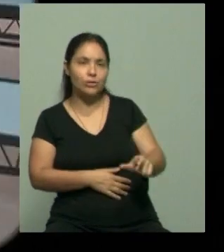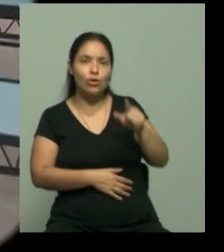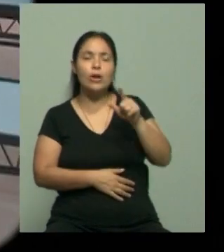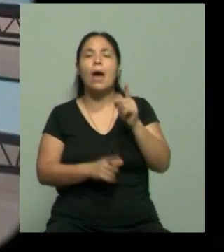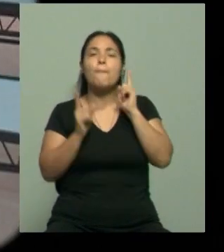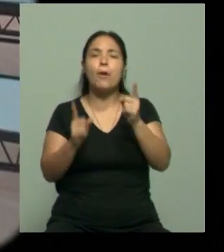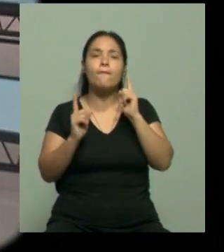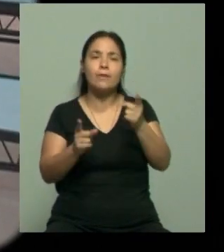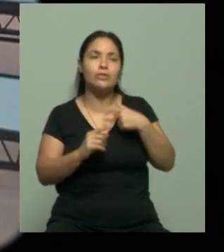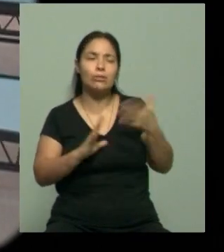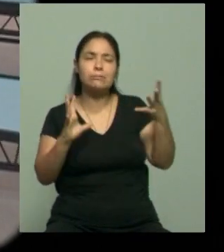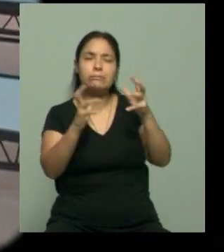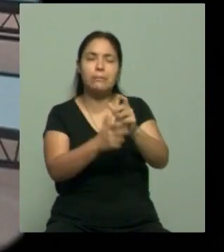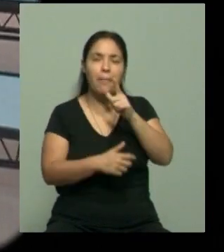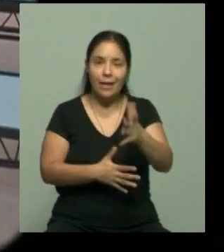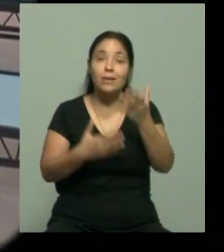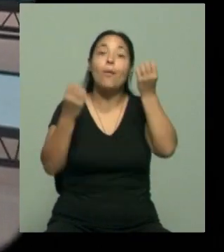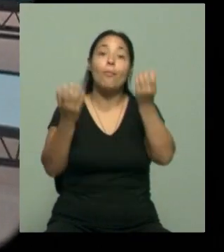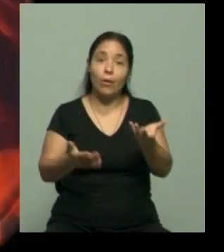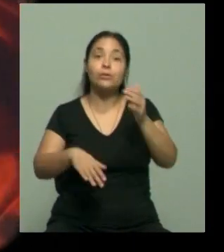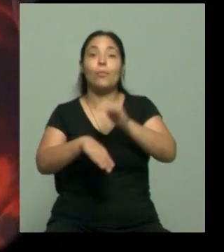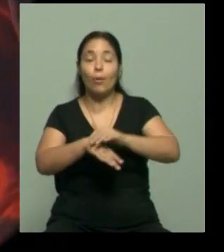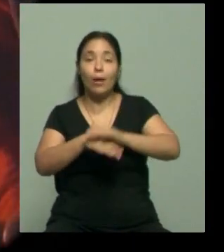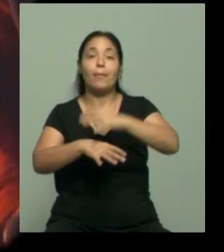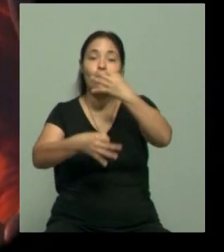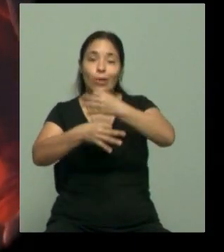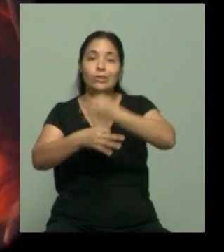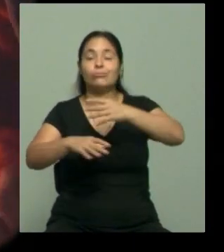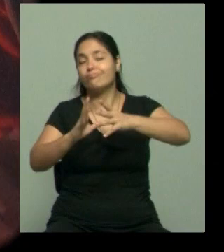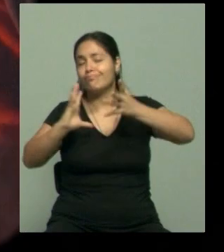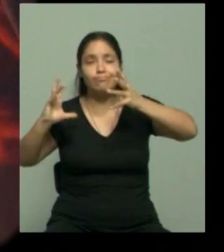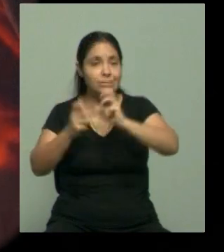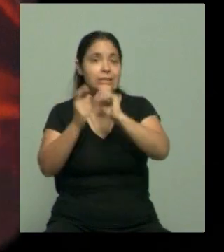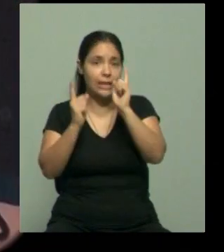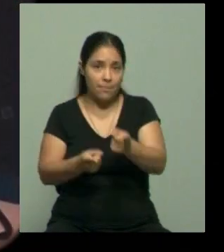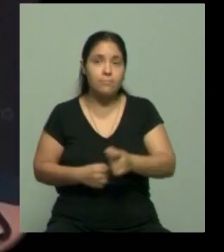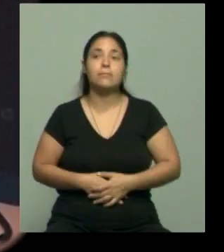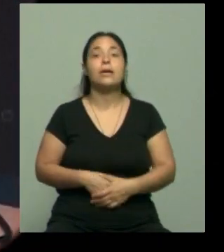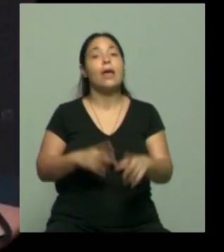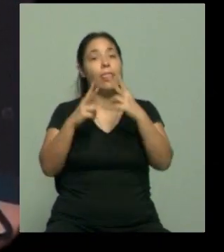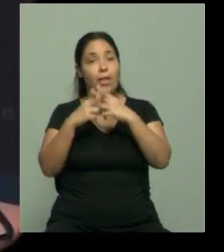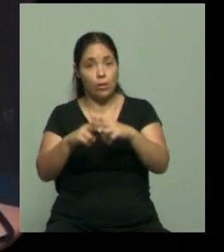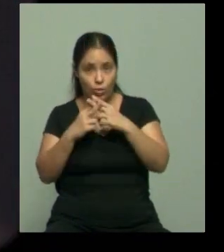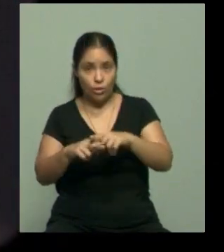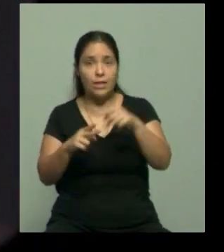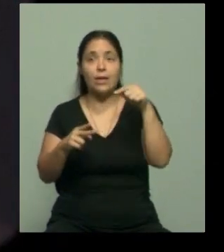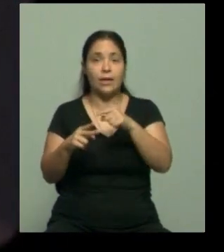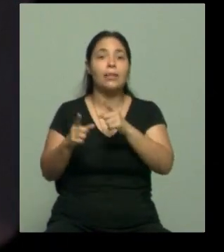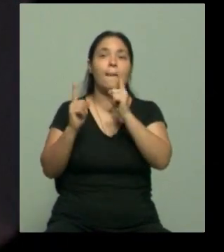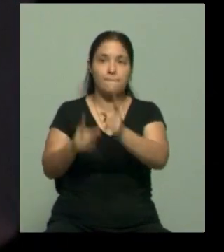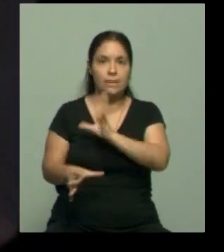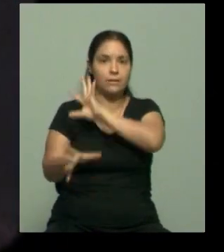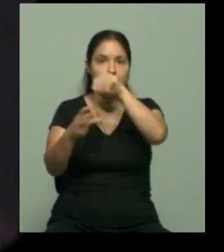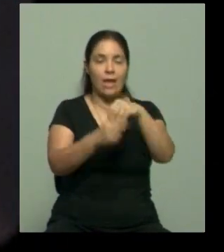eso nuestro sistema educativo tambalea? Y en esta realidad, la tecnología es un factor influyente en el diseño de la